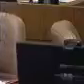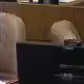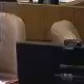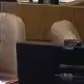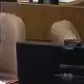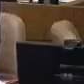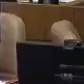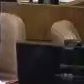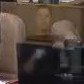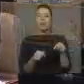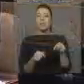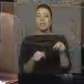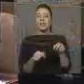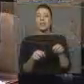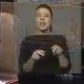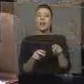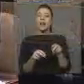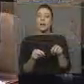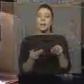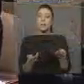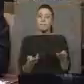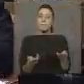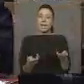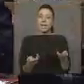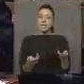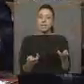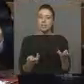tratando de romper